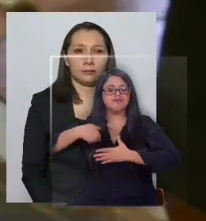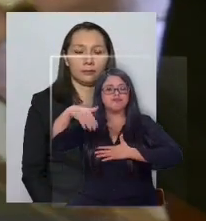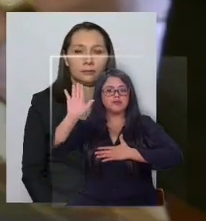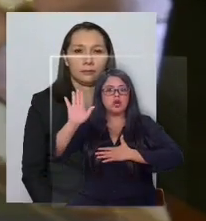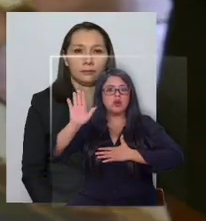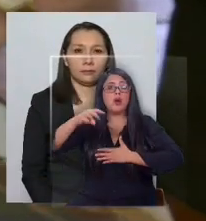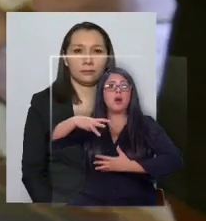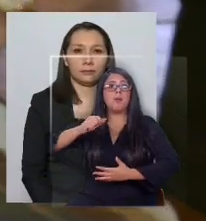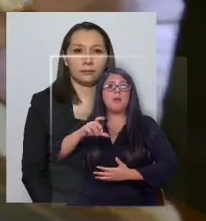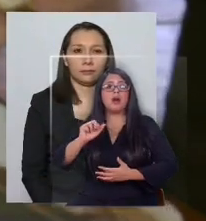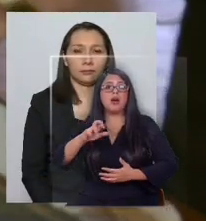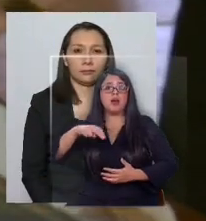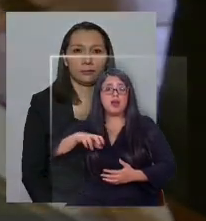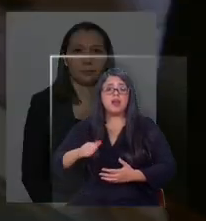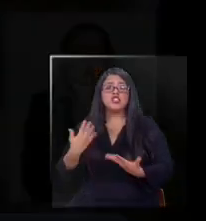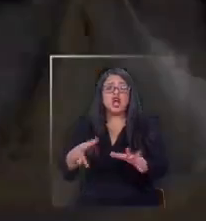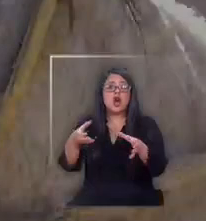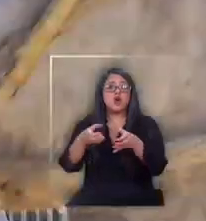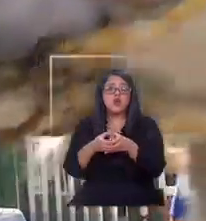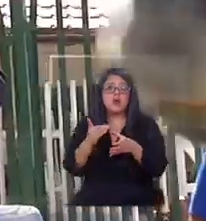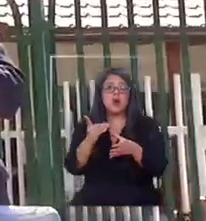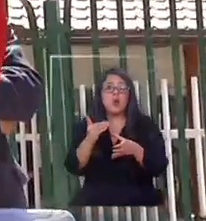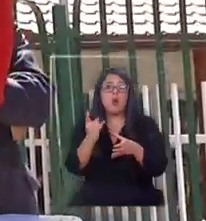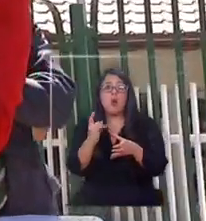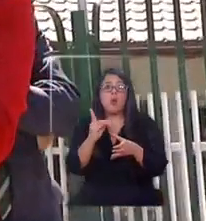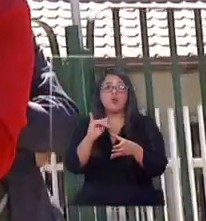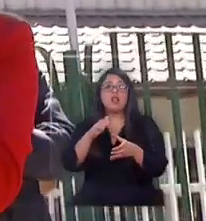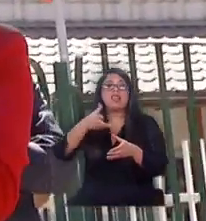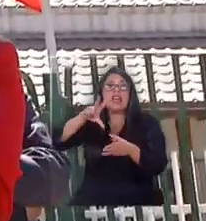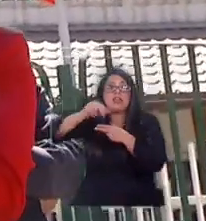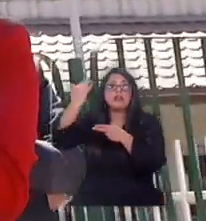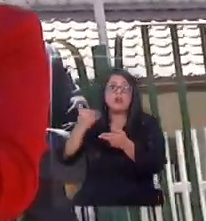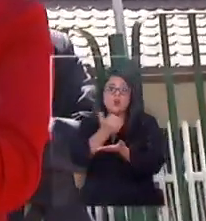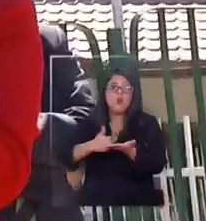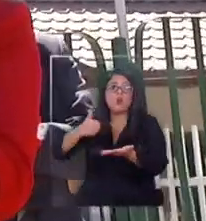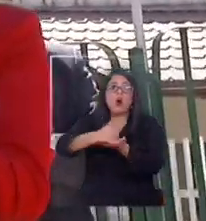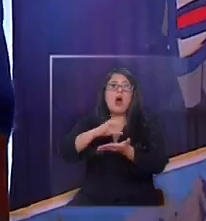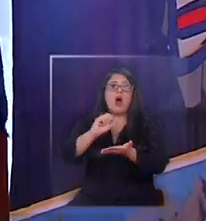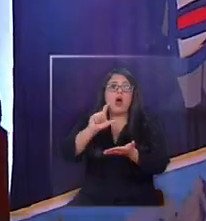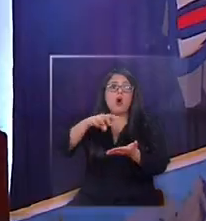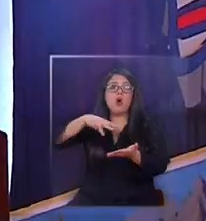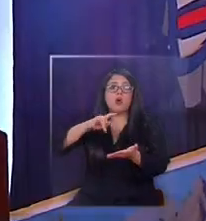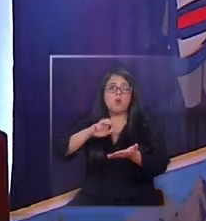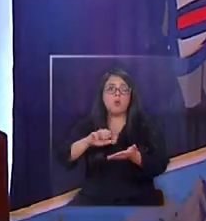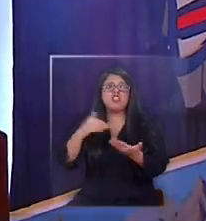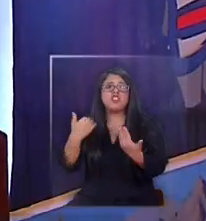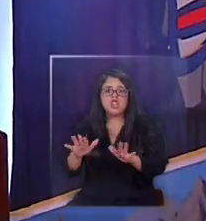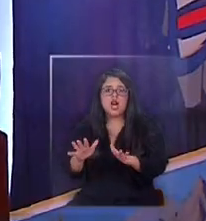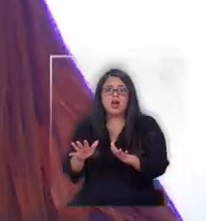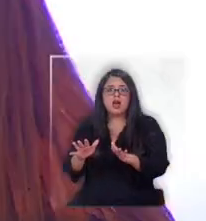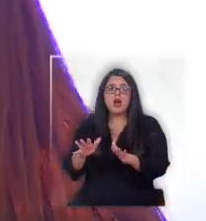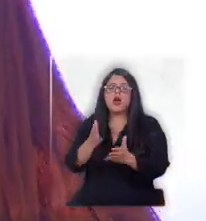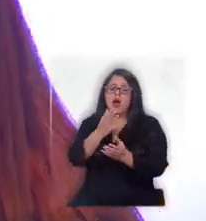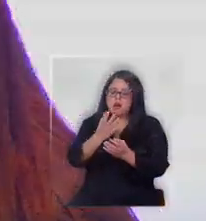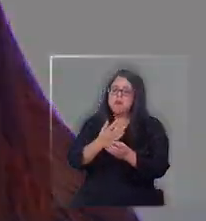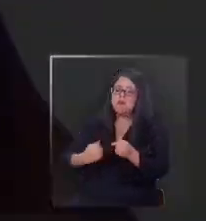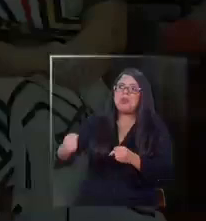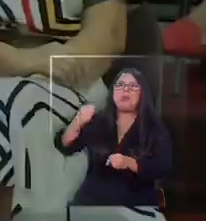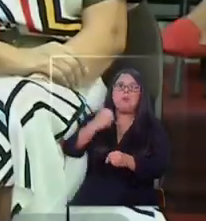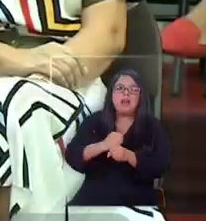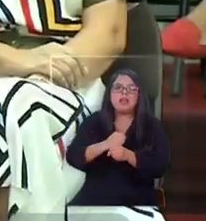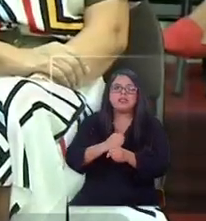Macarena Santelices, es militante UDI y exalcaldesa de Olmué, asumió el cargo de ministra de la Mujer tras la renuncia el 13 de marzo de Isabel